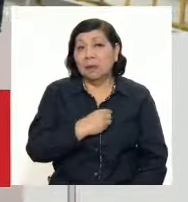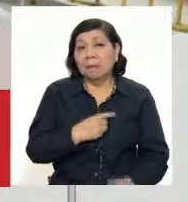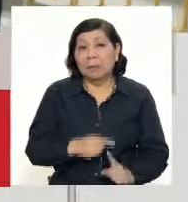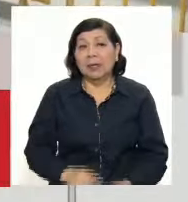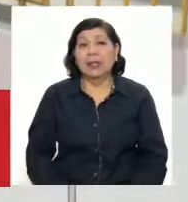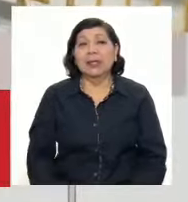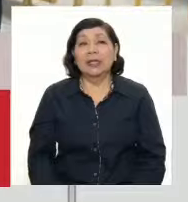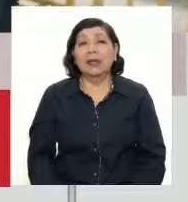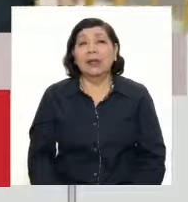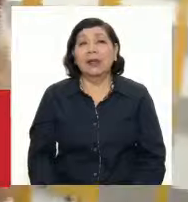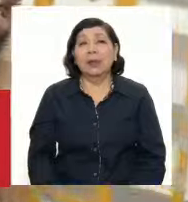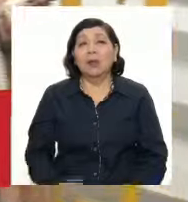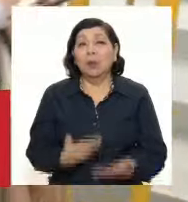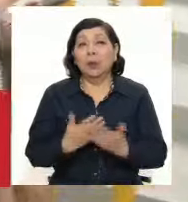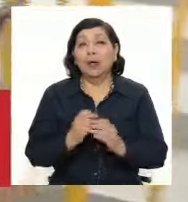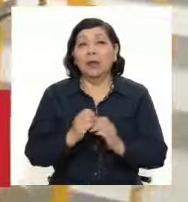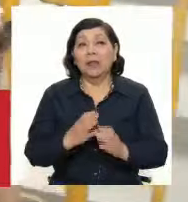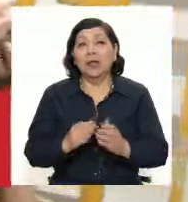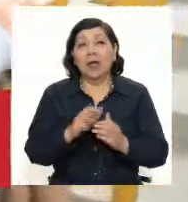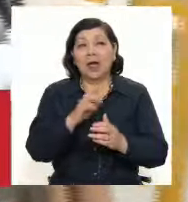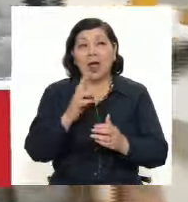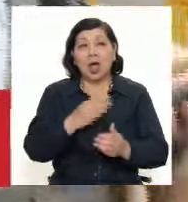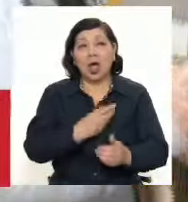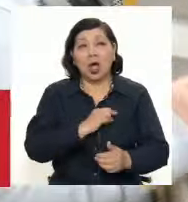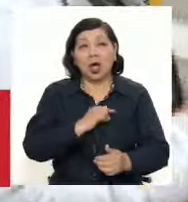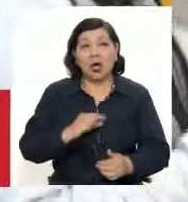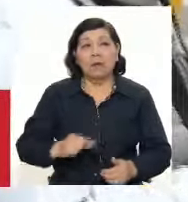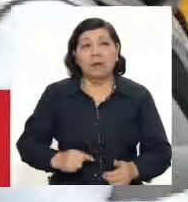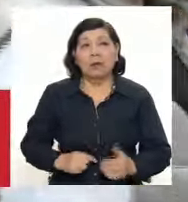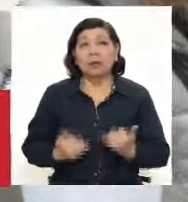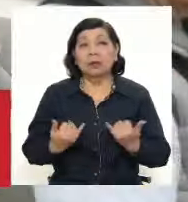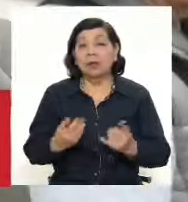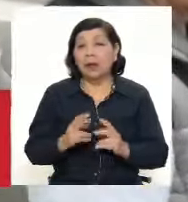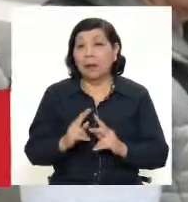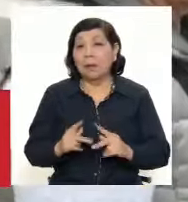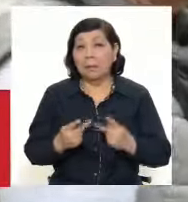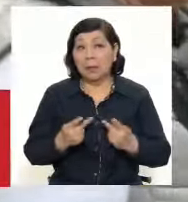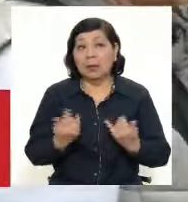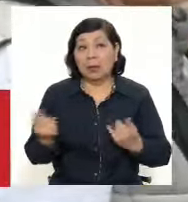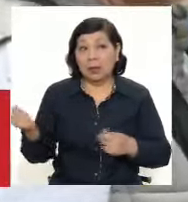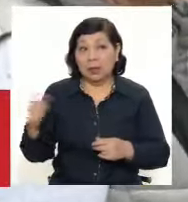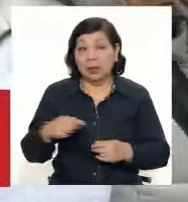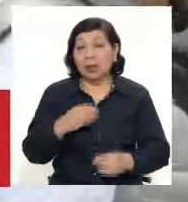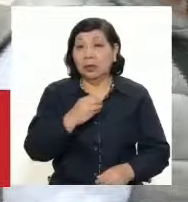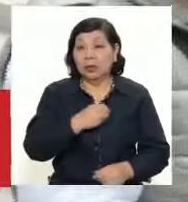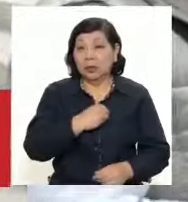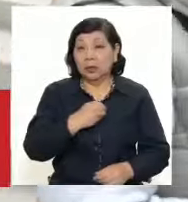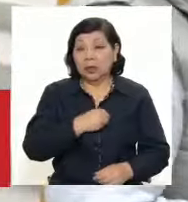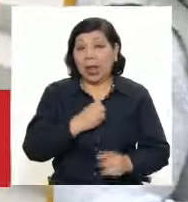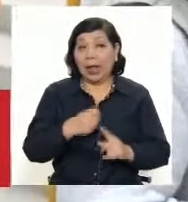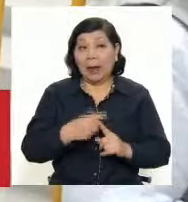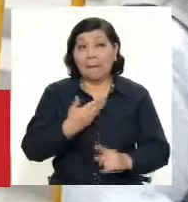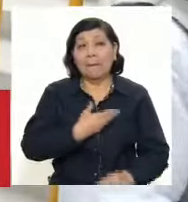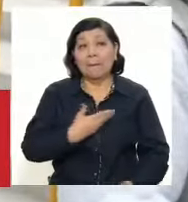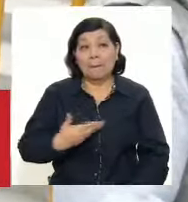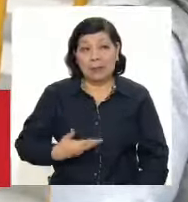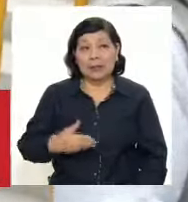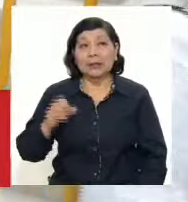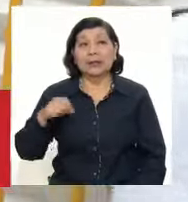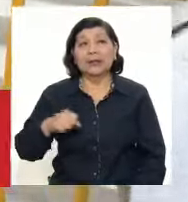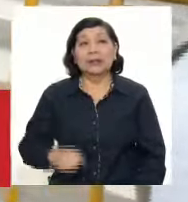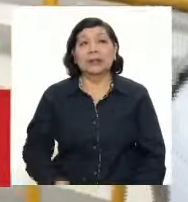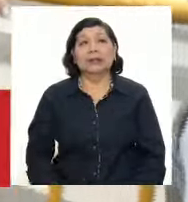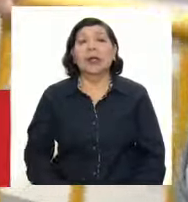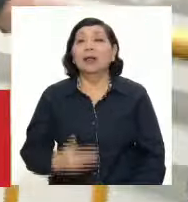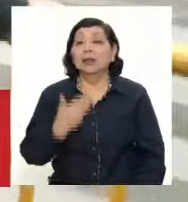adiós. ¿Cómo está, gobernador? Muy buenos días, bienvenido a TV Perú Noticias, estamos en vivo. Llega también a darle el último adiós al expresidente. Así es,